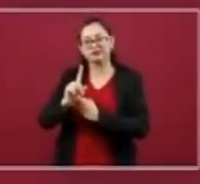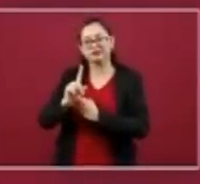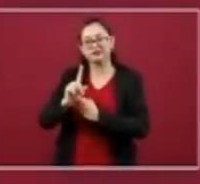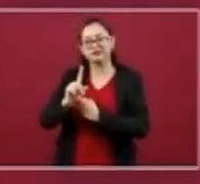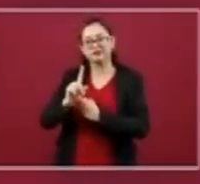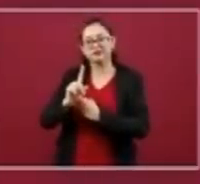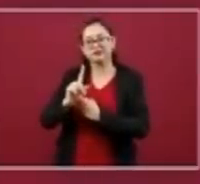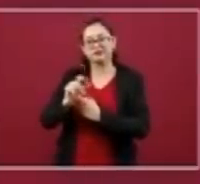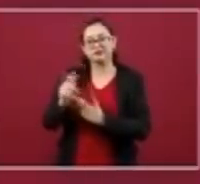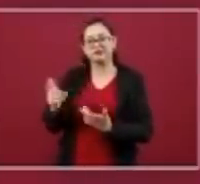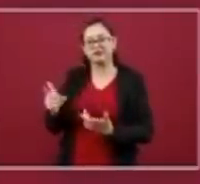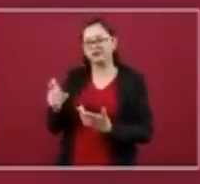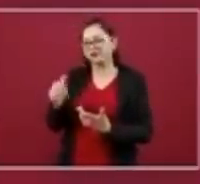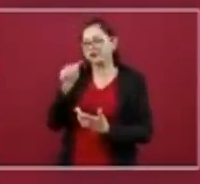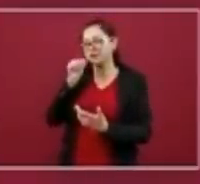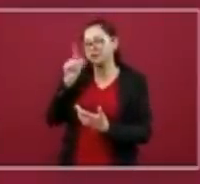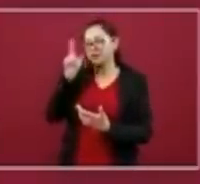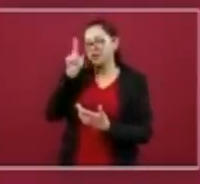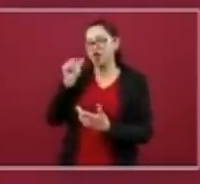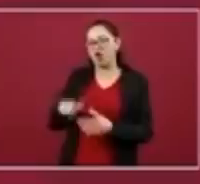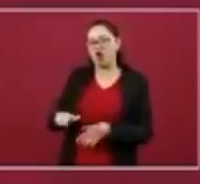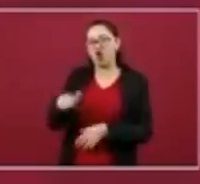Antier, 11 homicidios,